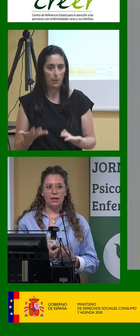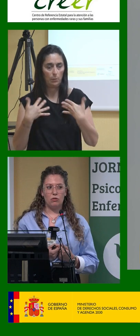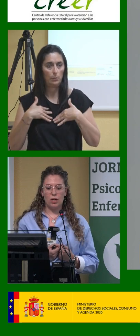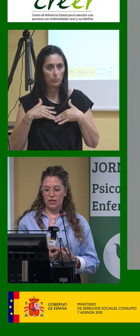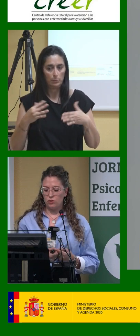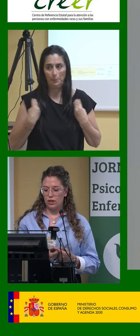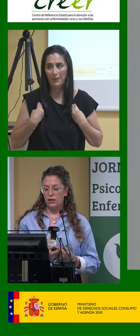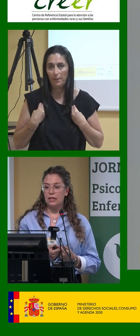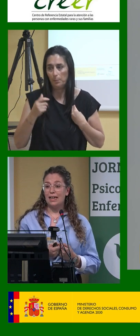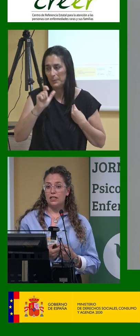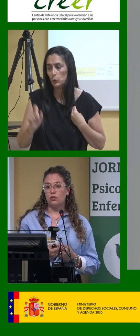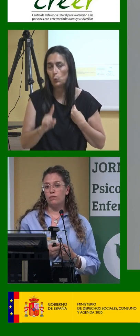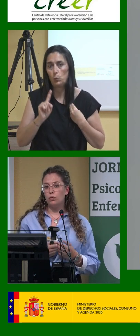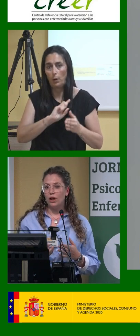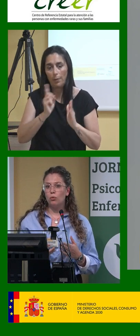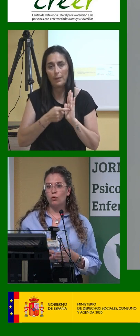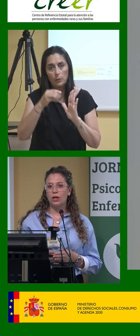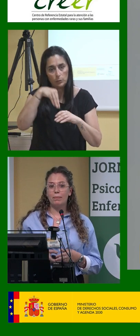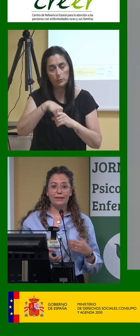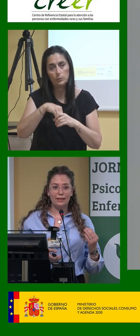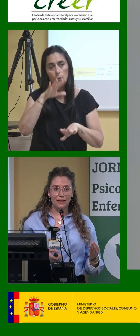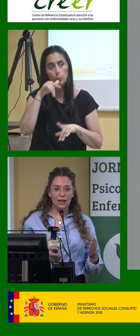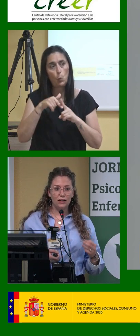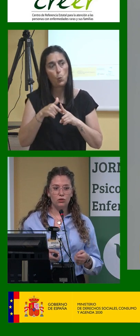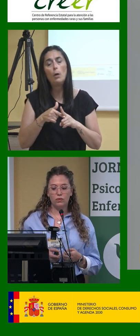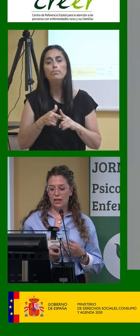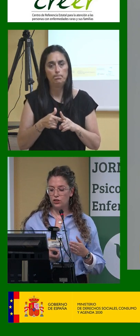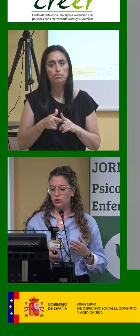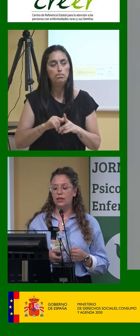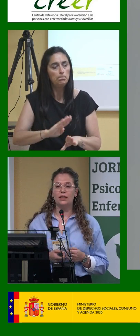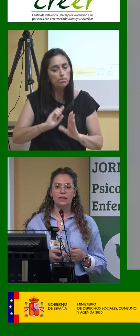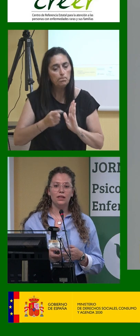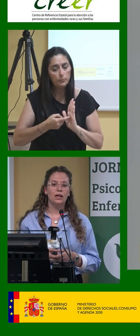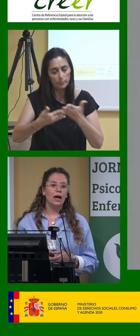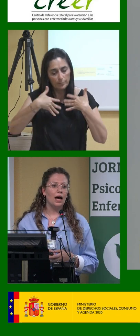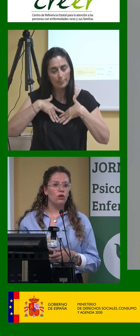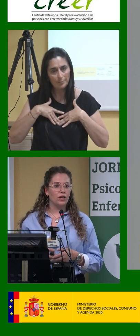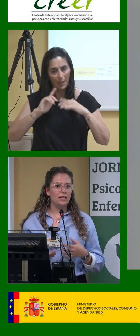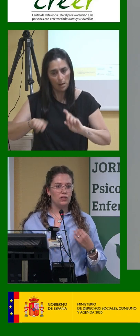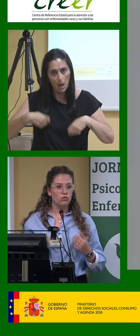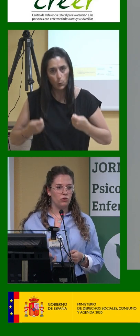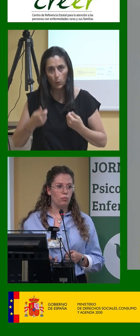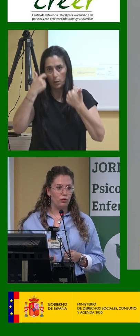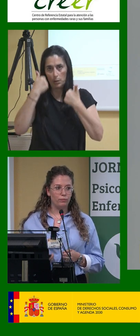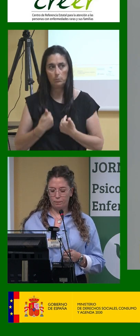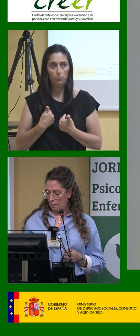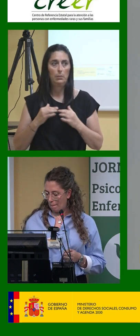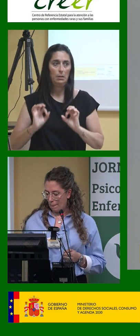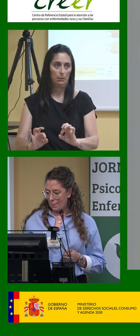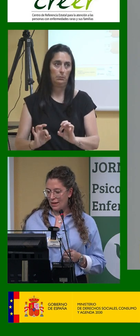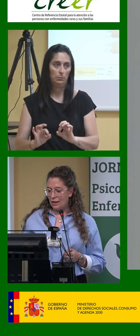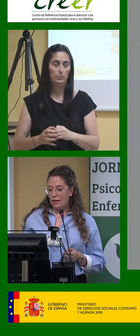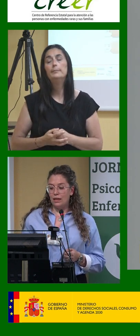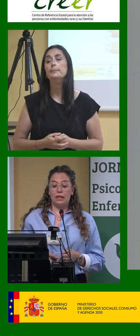la vida de una persona, ya que se configura como una parte integral y un derecho inherente a lo que es un ser humano.